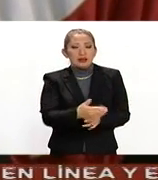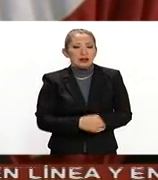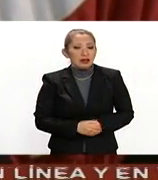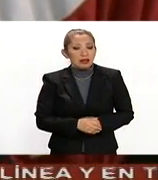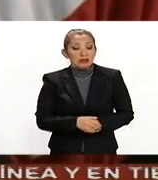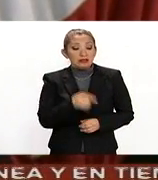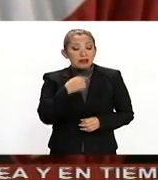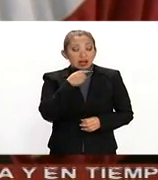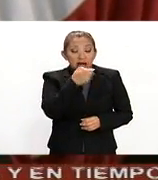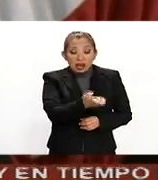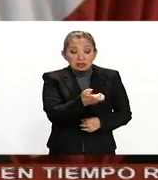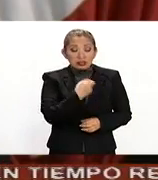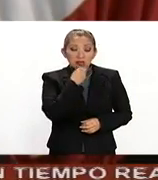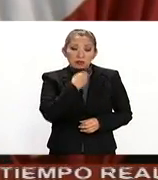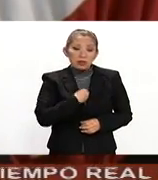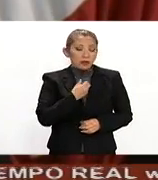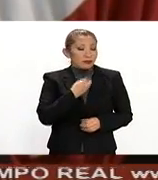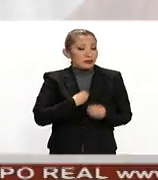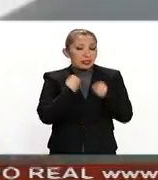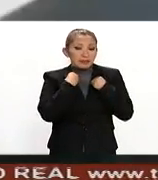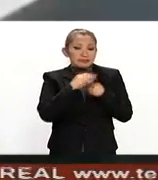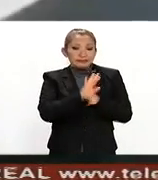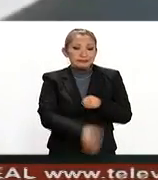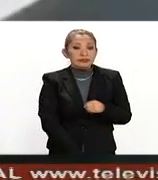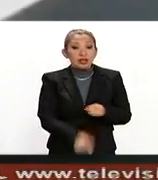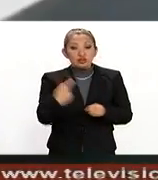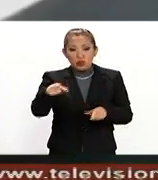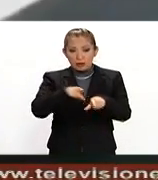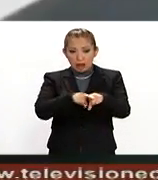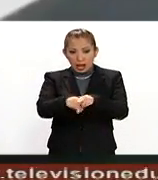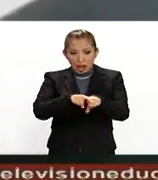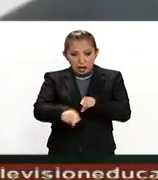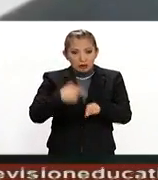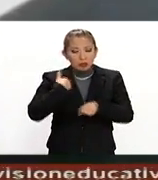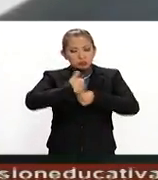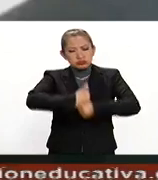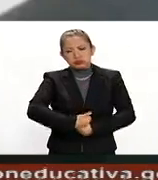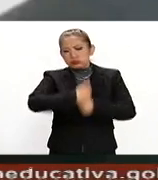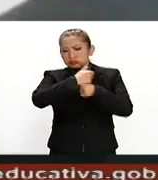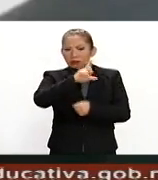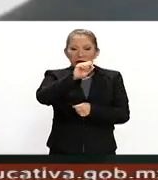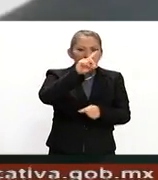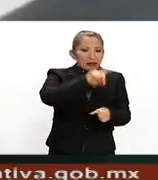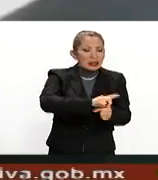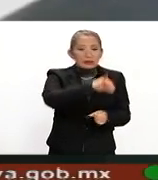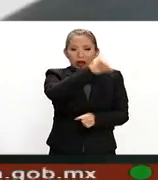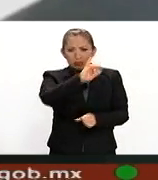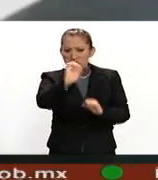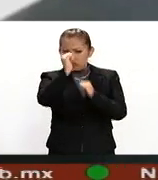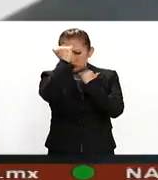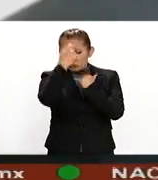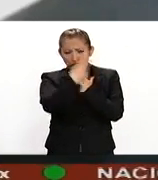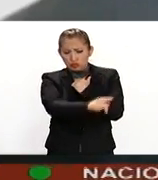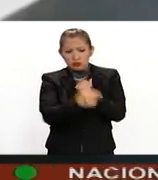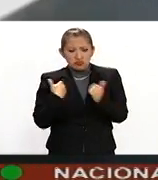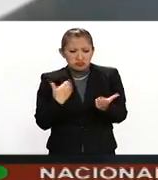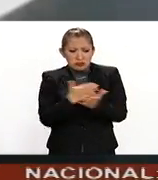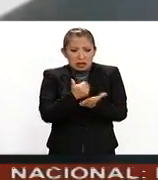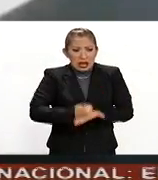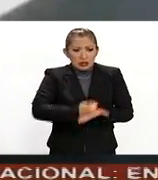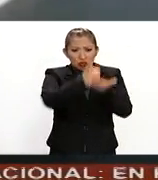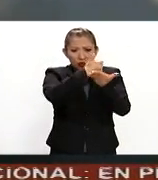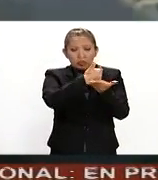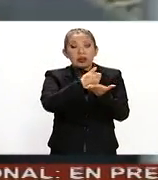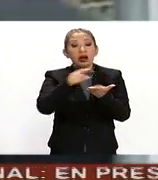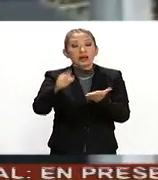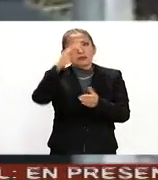aunque en ello se le fuera la vida. Dijo que su hermano, pese a que agonizó por 20 días, nunca se arrepintió de su acto y que